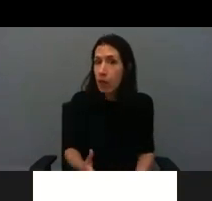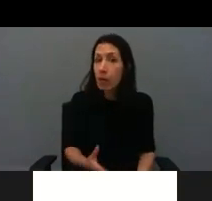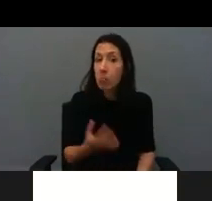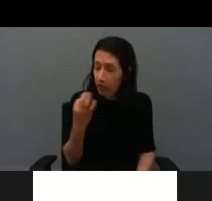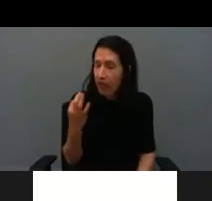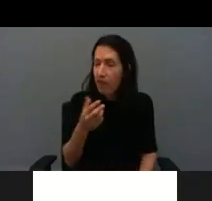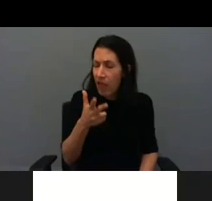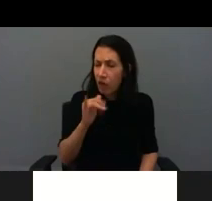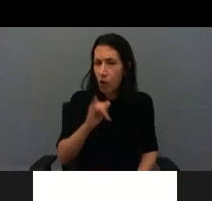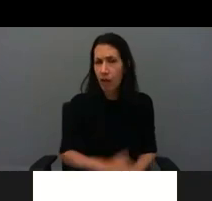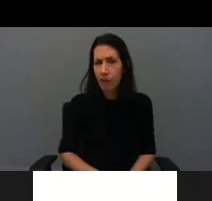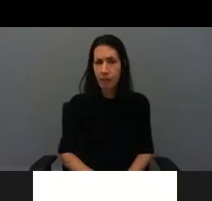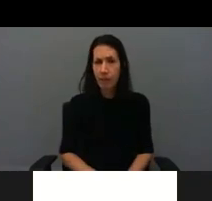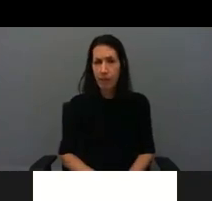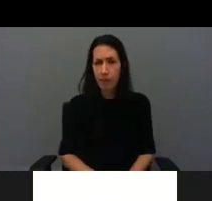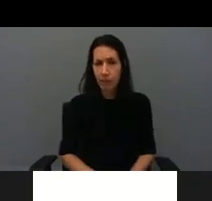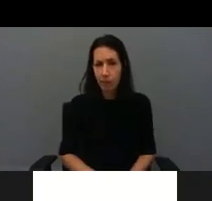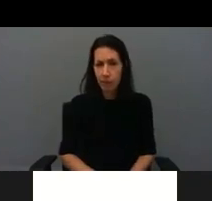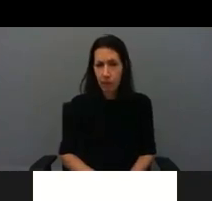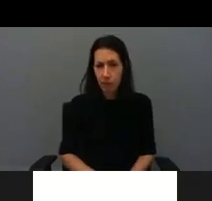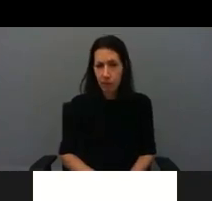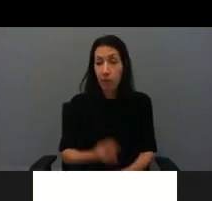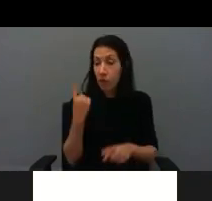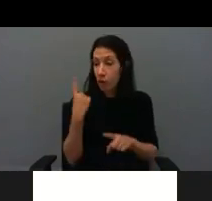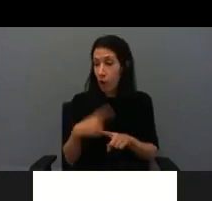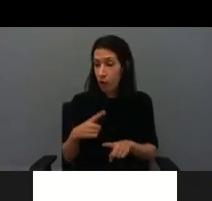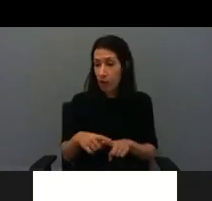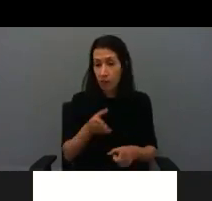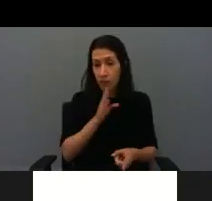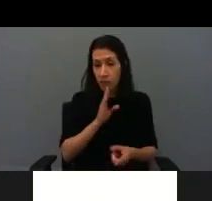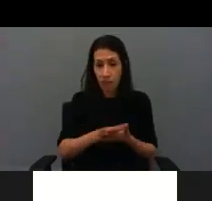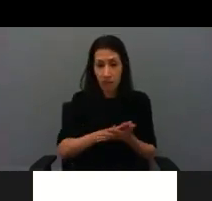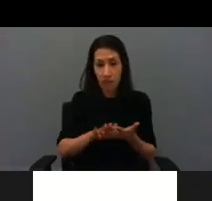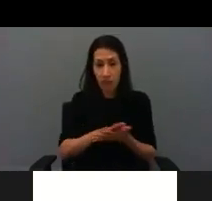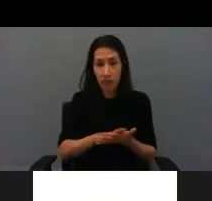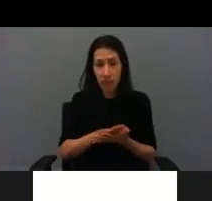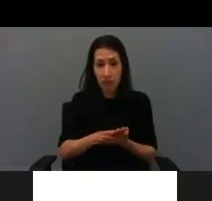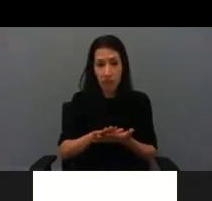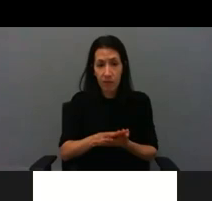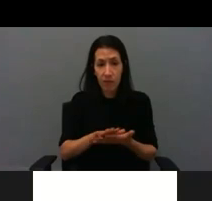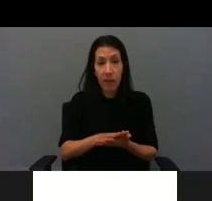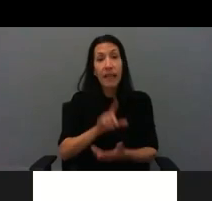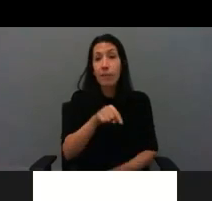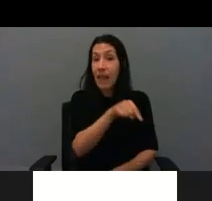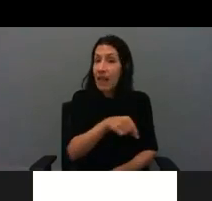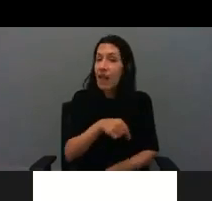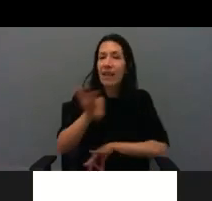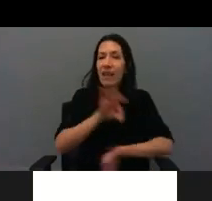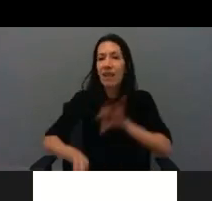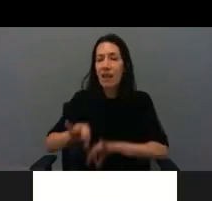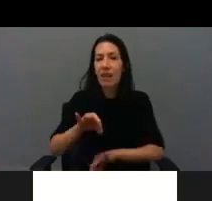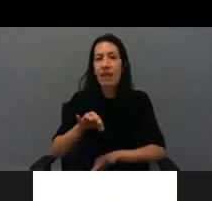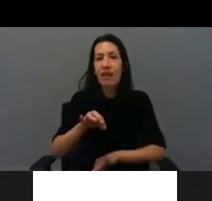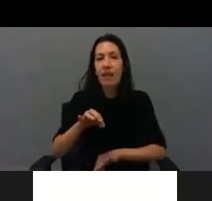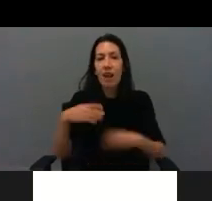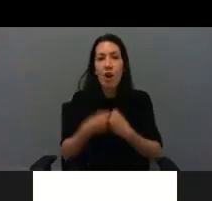hacer. Y son cosas así como el que ella dice quién con quién quiere estar, tiene preferencia por